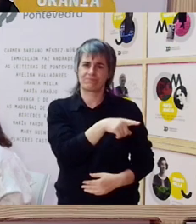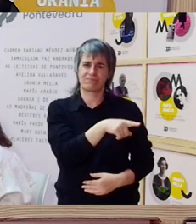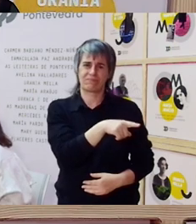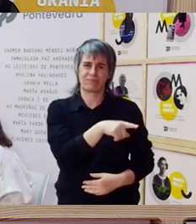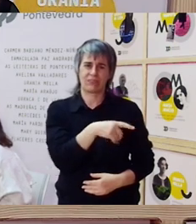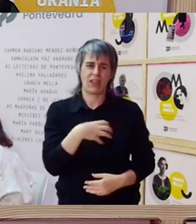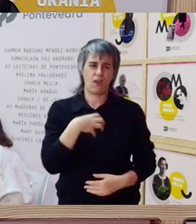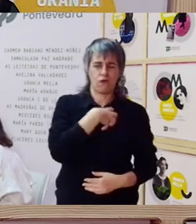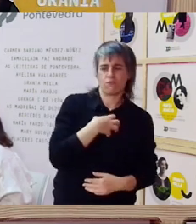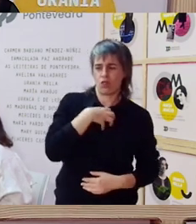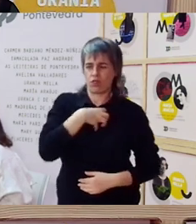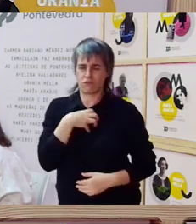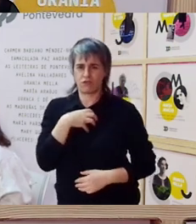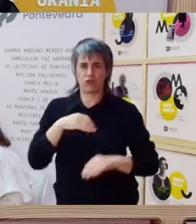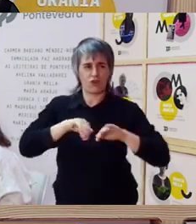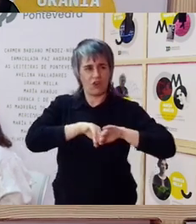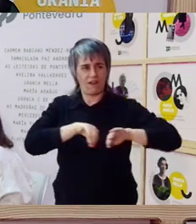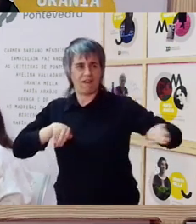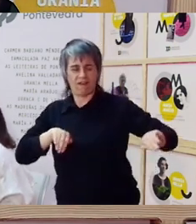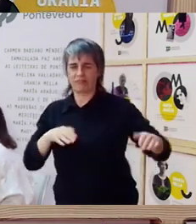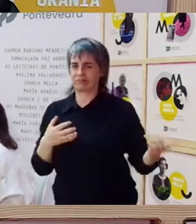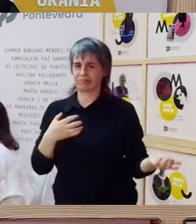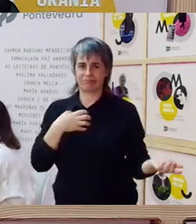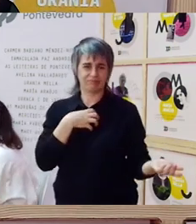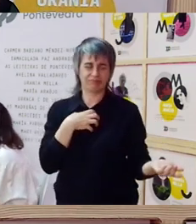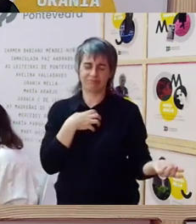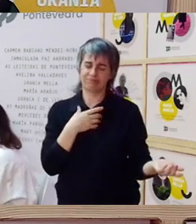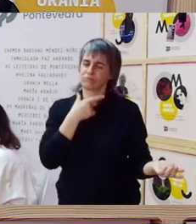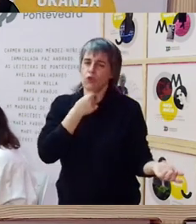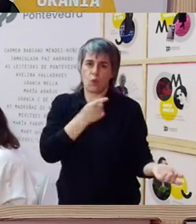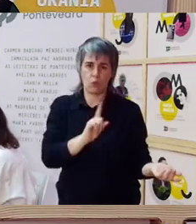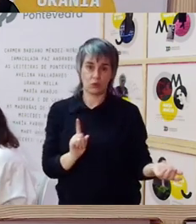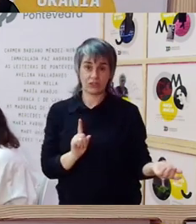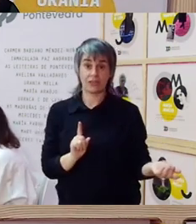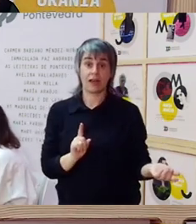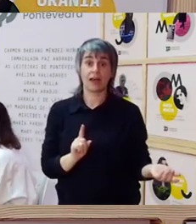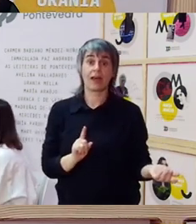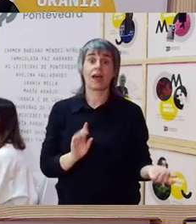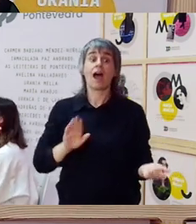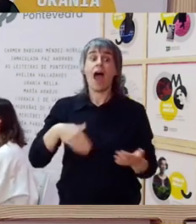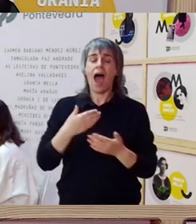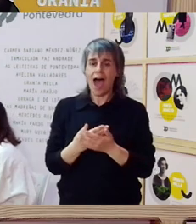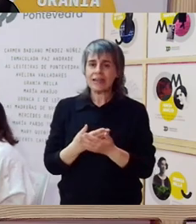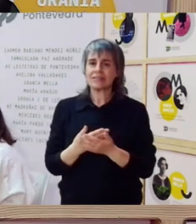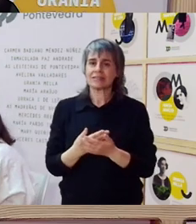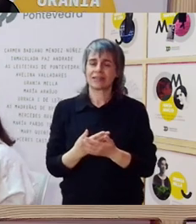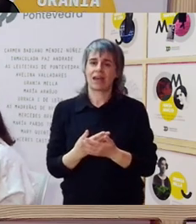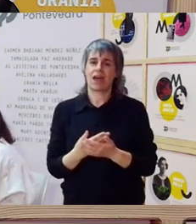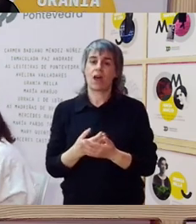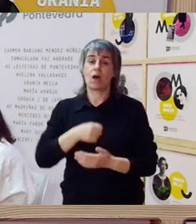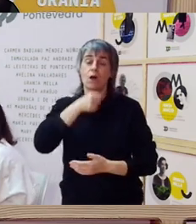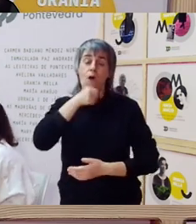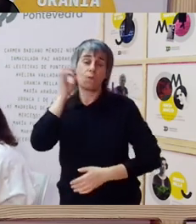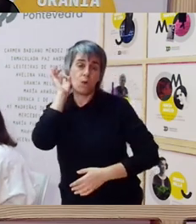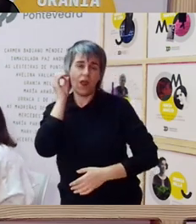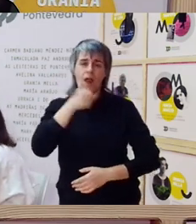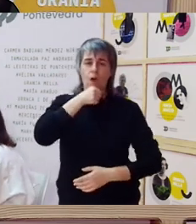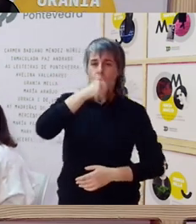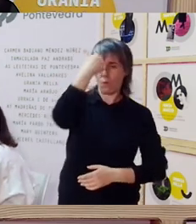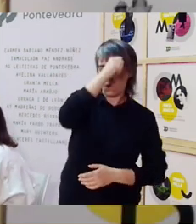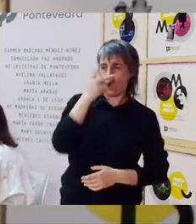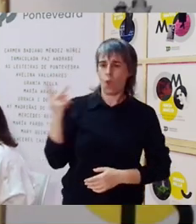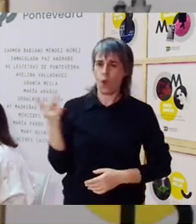reparto do pastel. E que incluso houve entre ela e Víctor un momento delicado, sí, de sí,